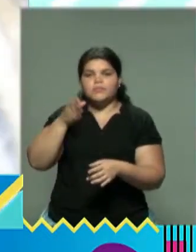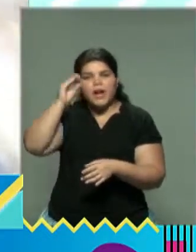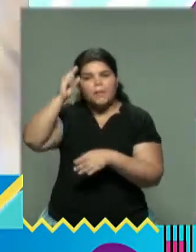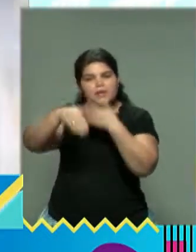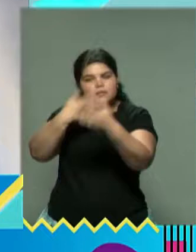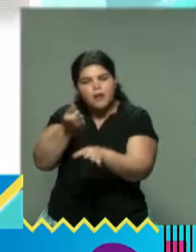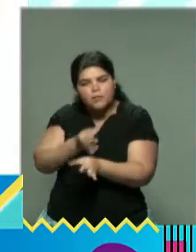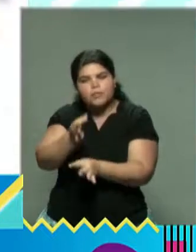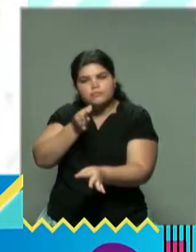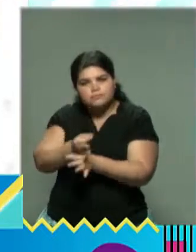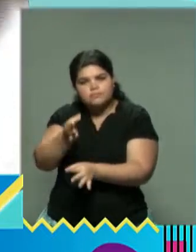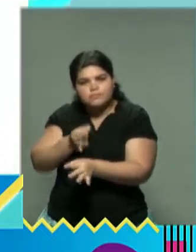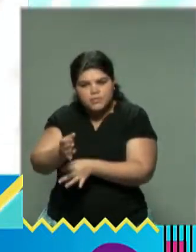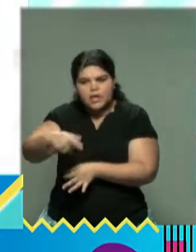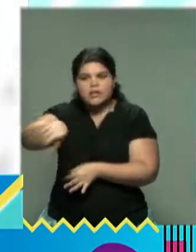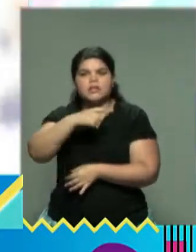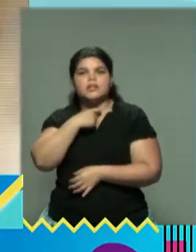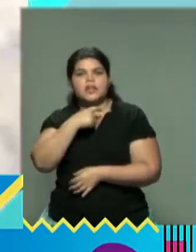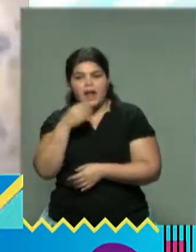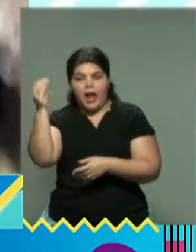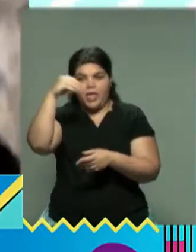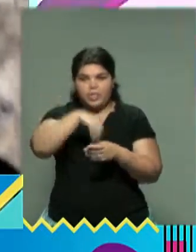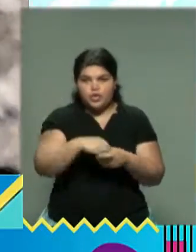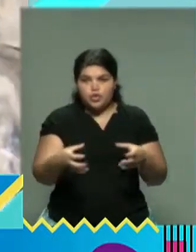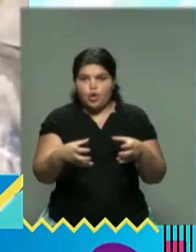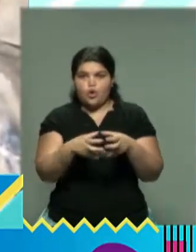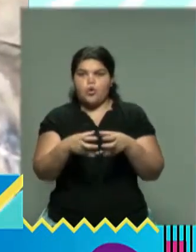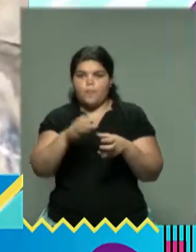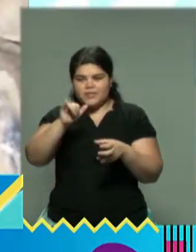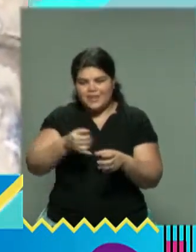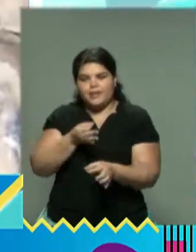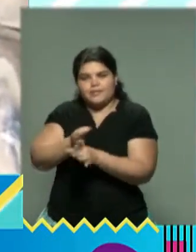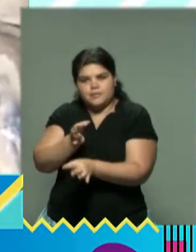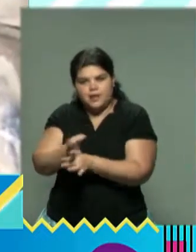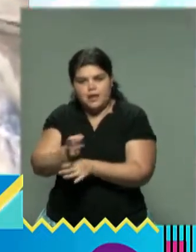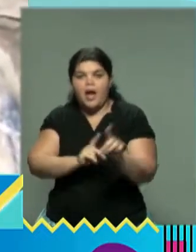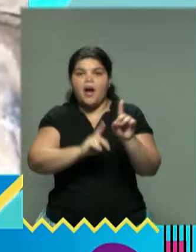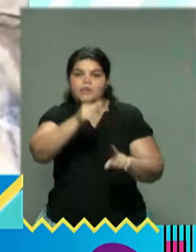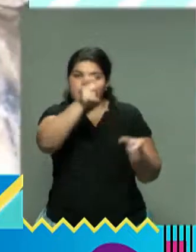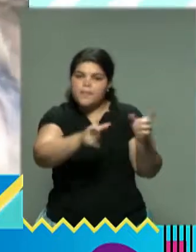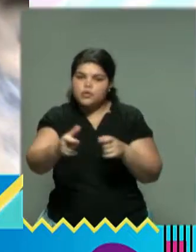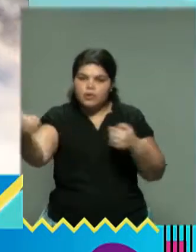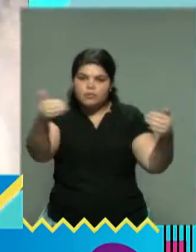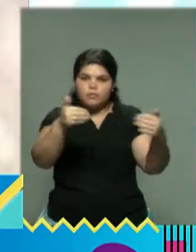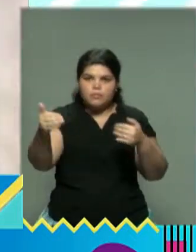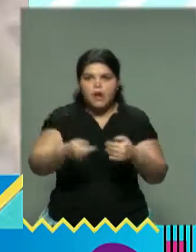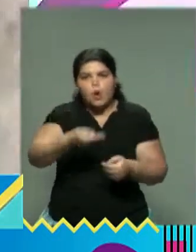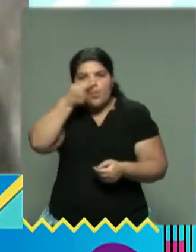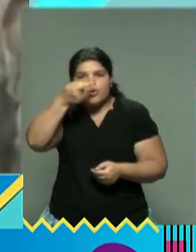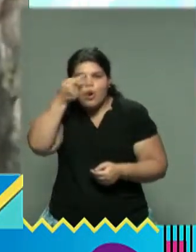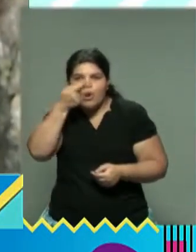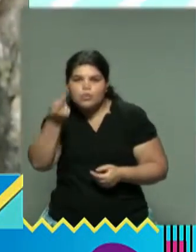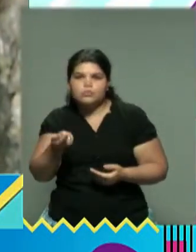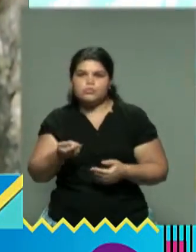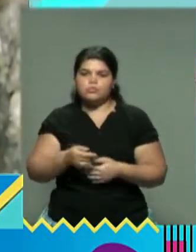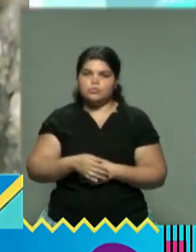quizás tienen intenciones de estar en esta actividad. Muchas veces se acerca gente por curiosidad, para asomarse a